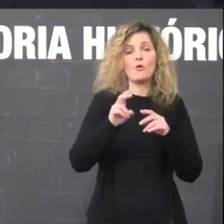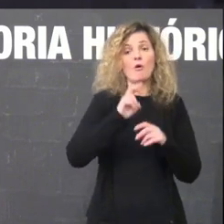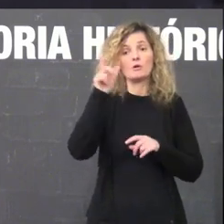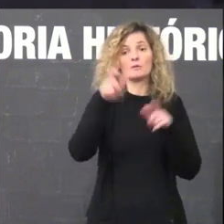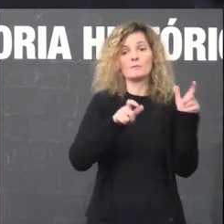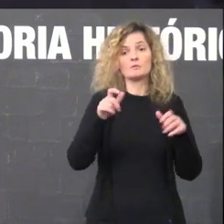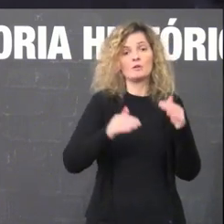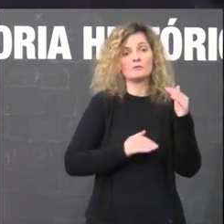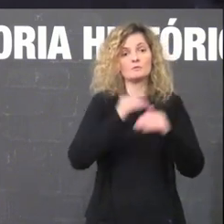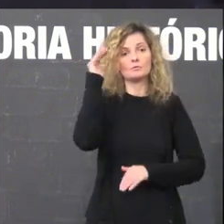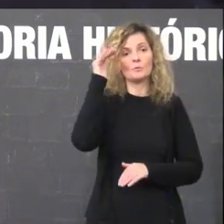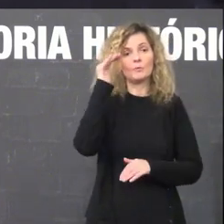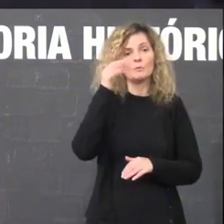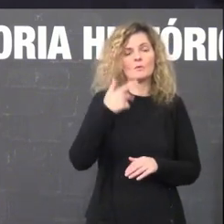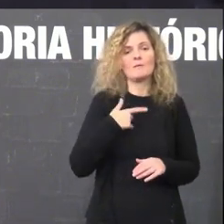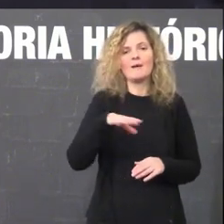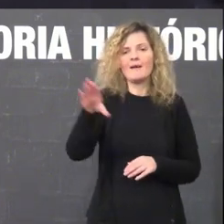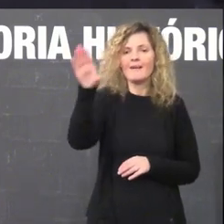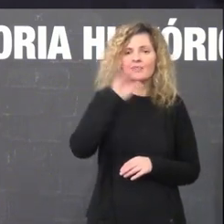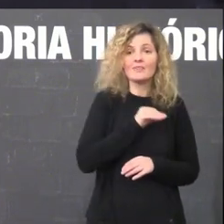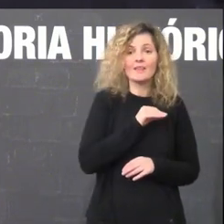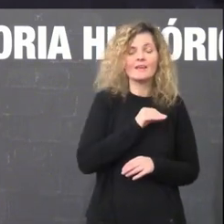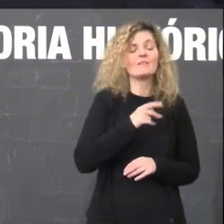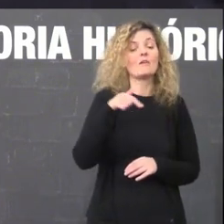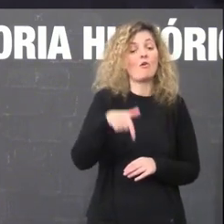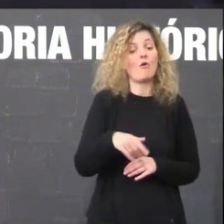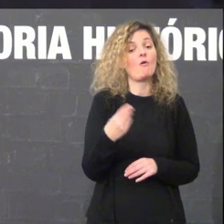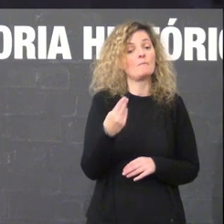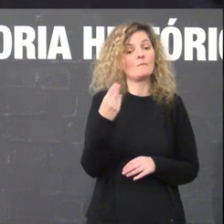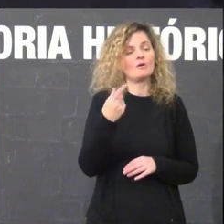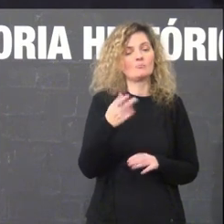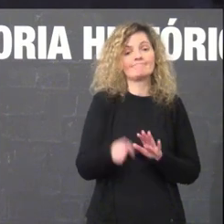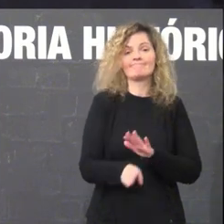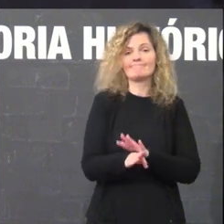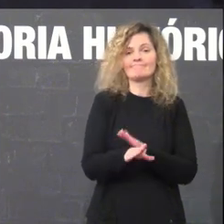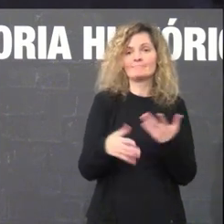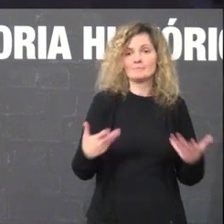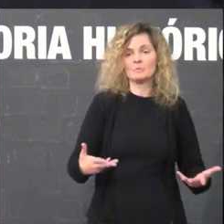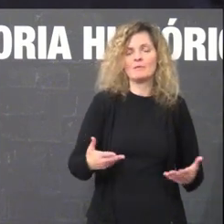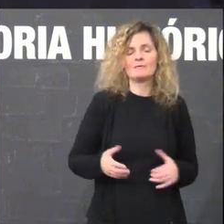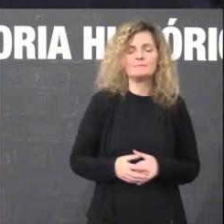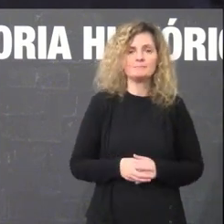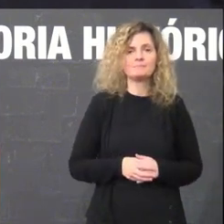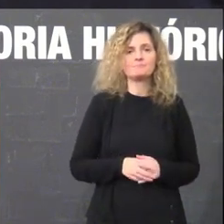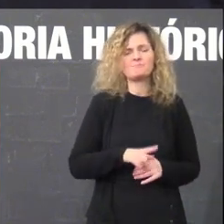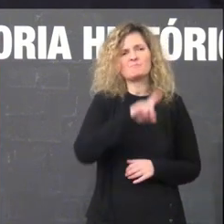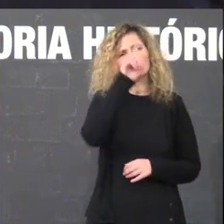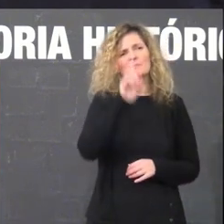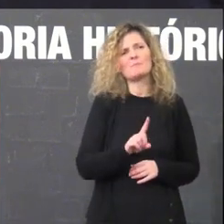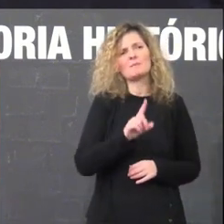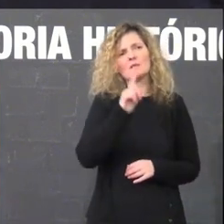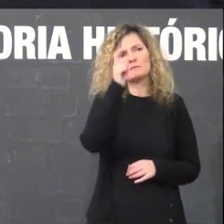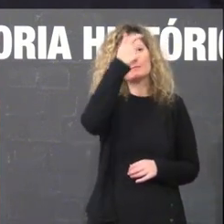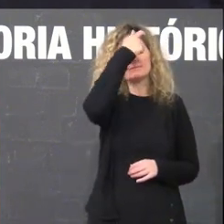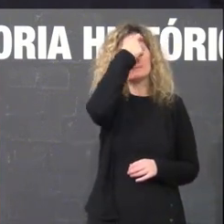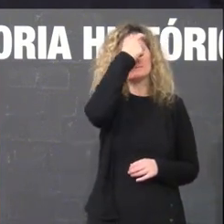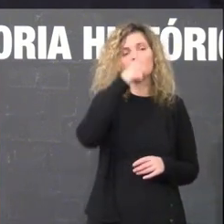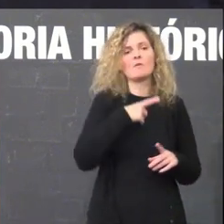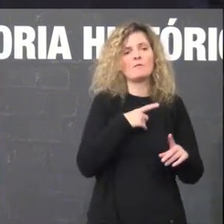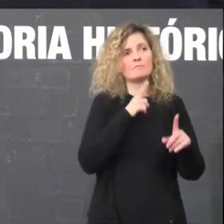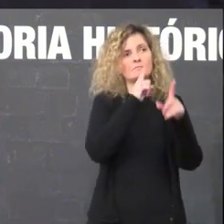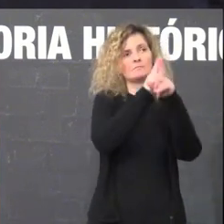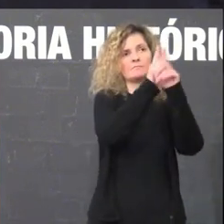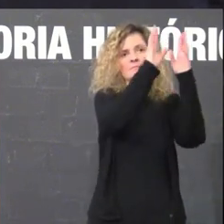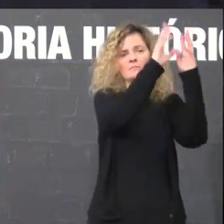superaron sirve para entender mejor las que siguen hoy aquí vigentes el primer marco mental que allí se derrotó